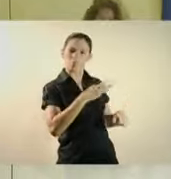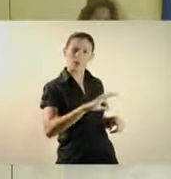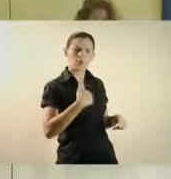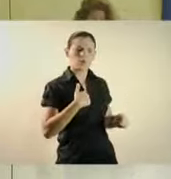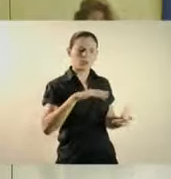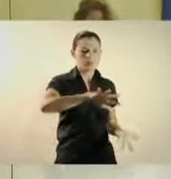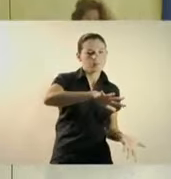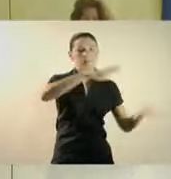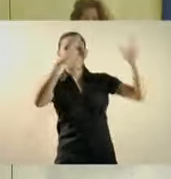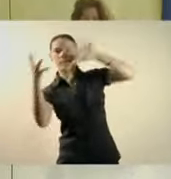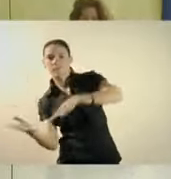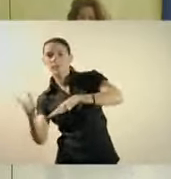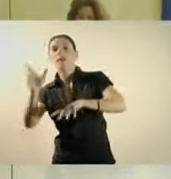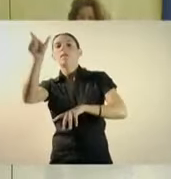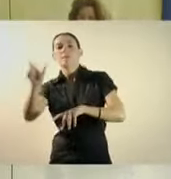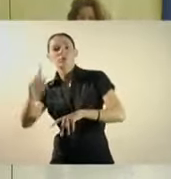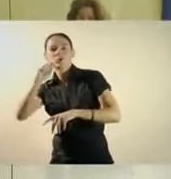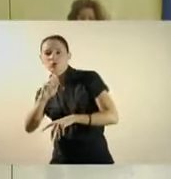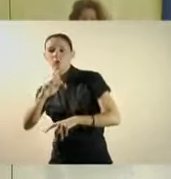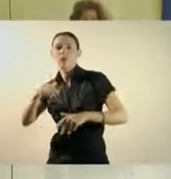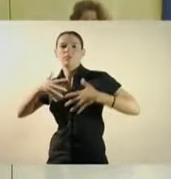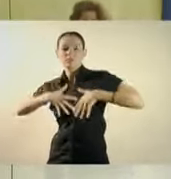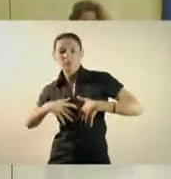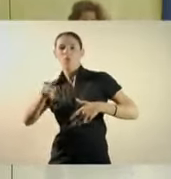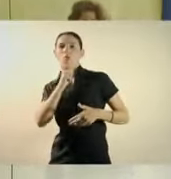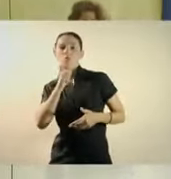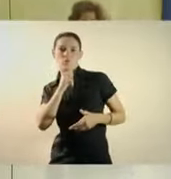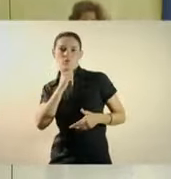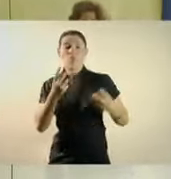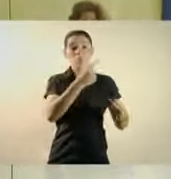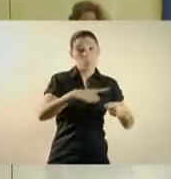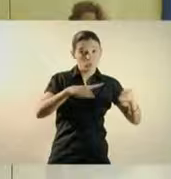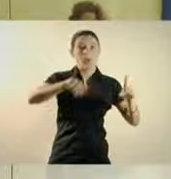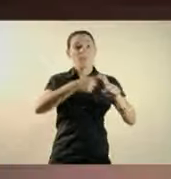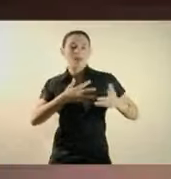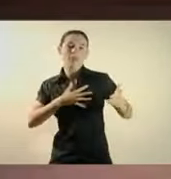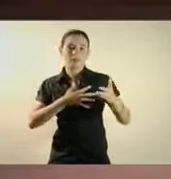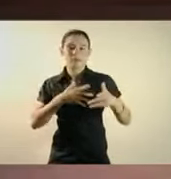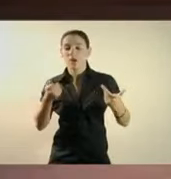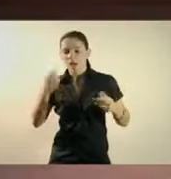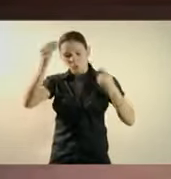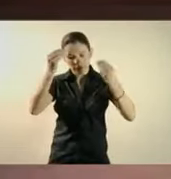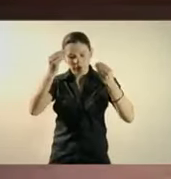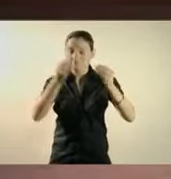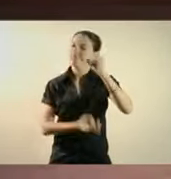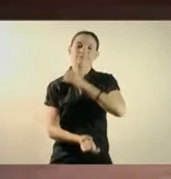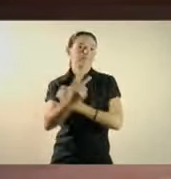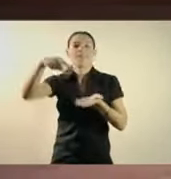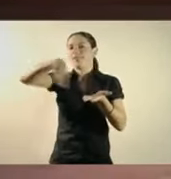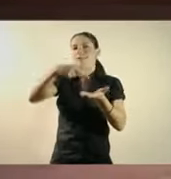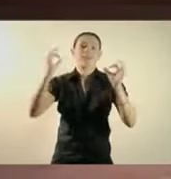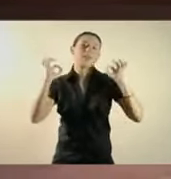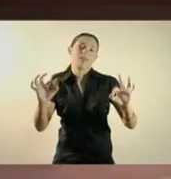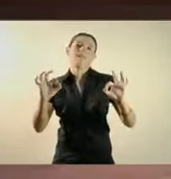hacer llegar la música y la danza a las personas sordas? Y de ahí fue cuando ya dije, dancing tiene que existir.